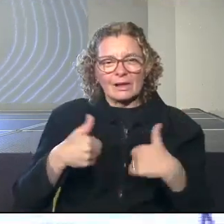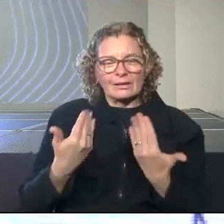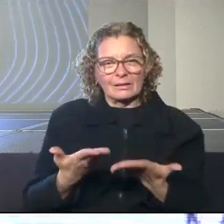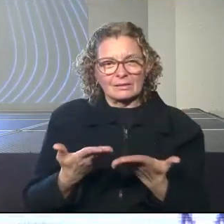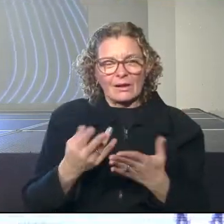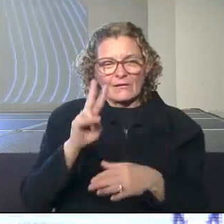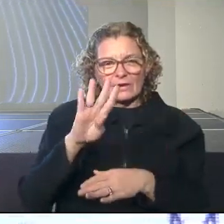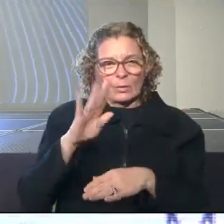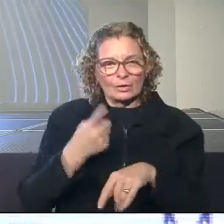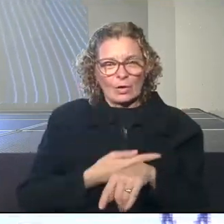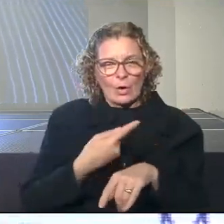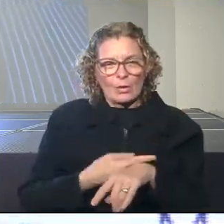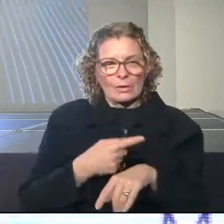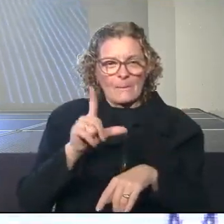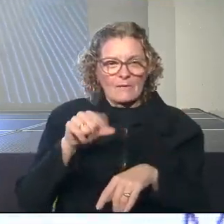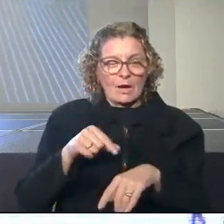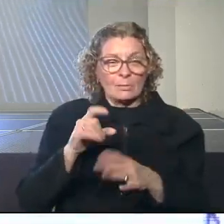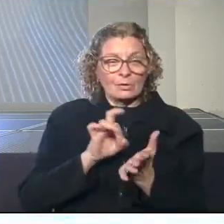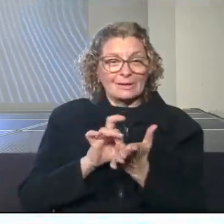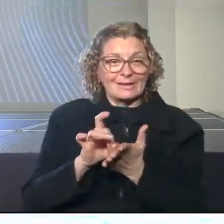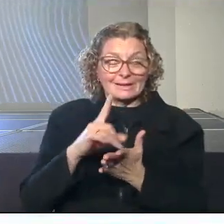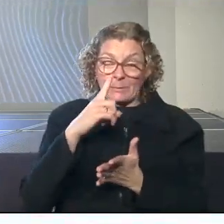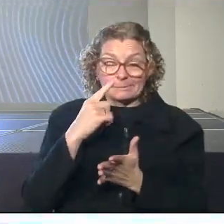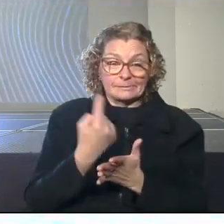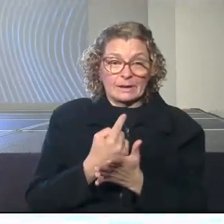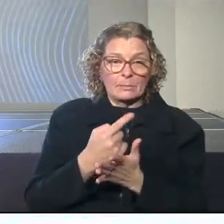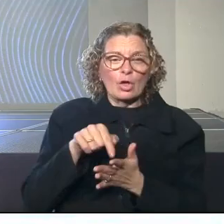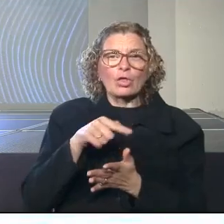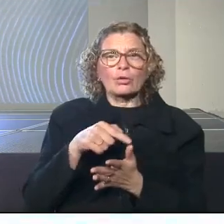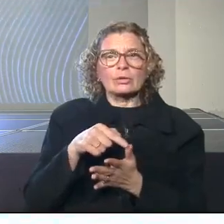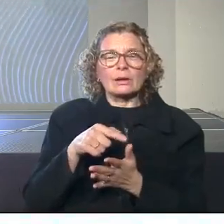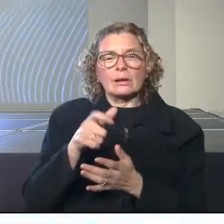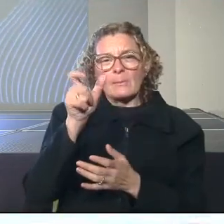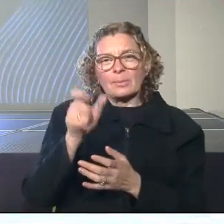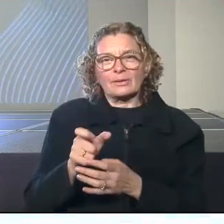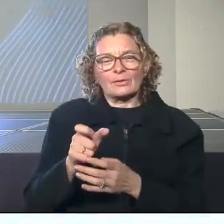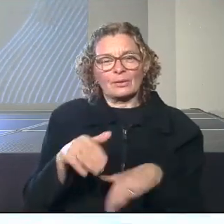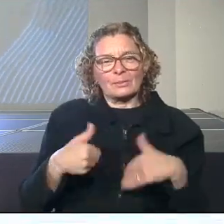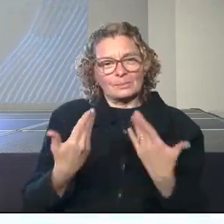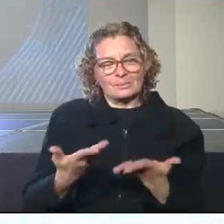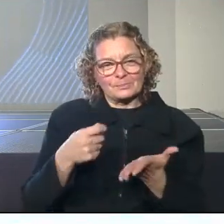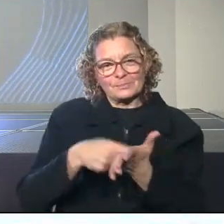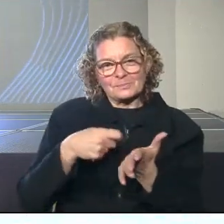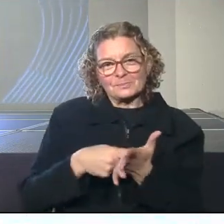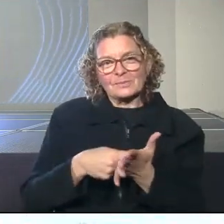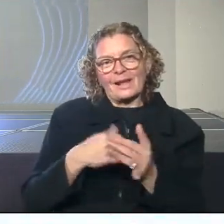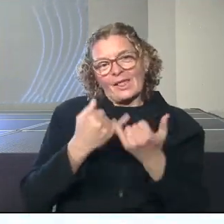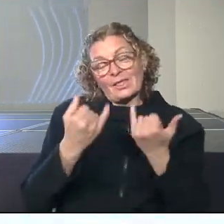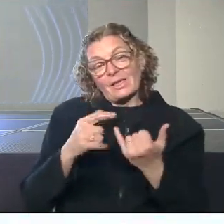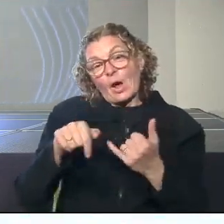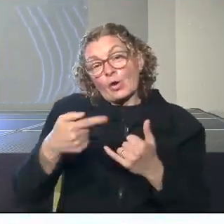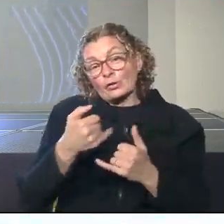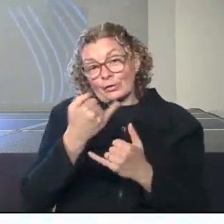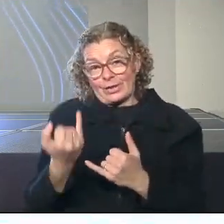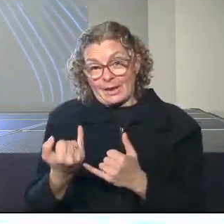menos de 24 horas. Apostamos a un sistema súper ágil donde justamente la gente pueda recibir sus compras en el día o al día